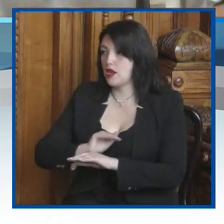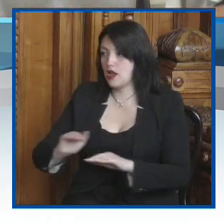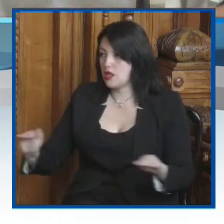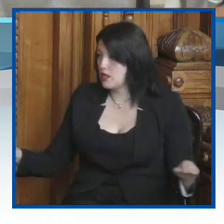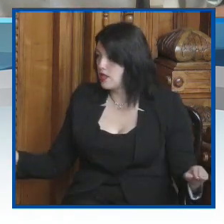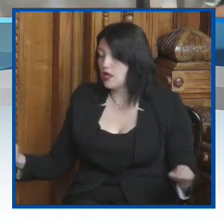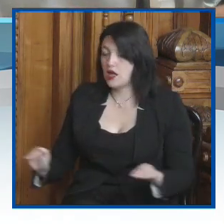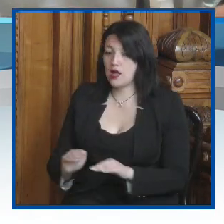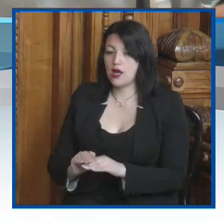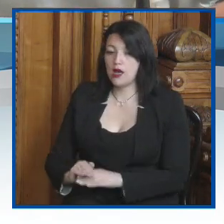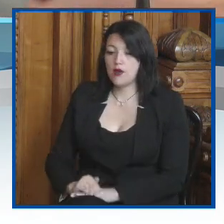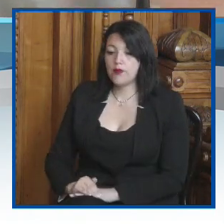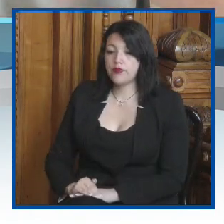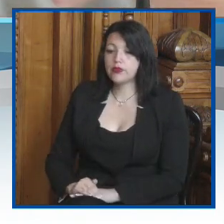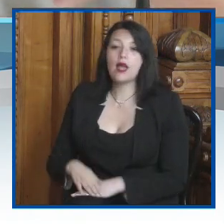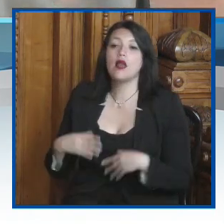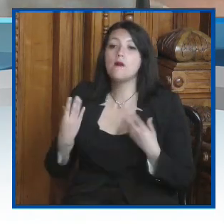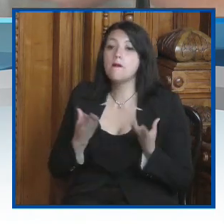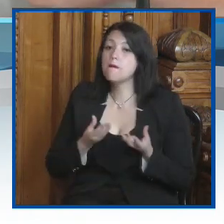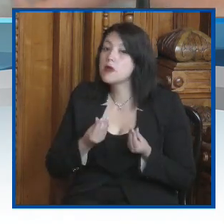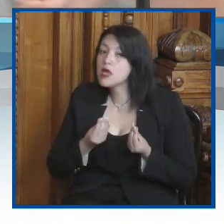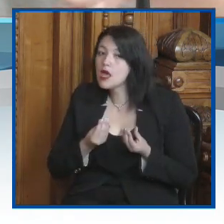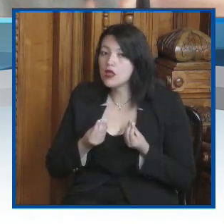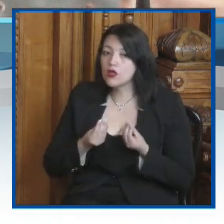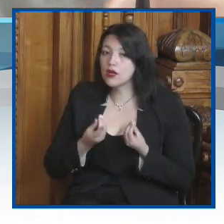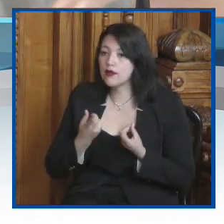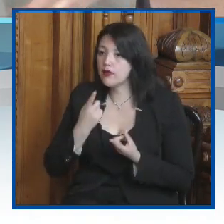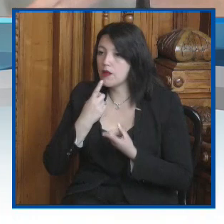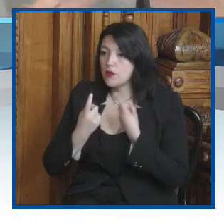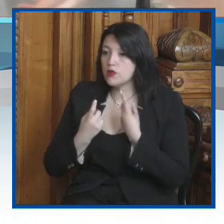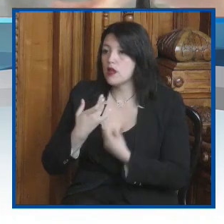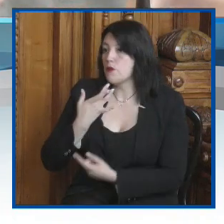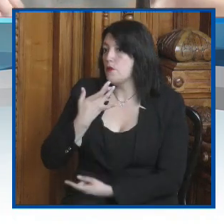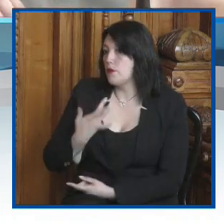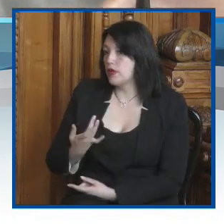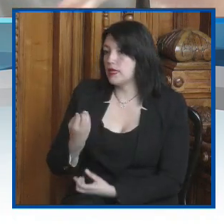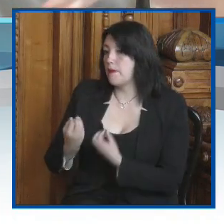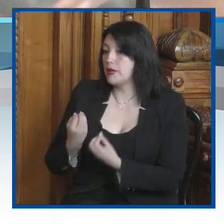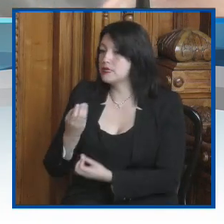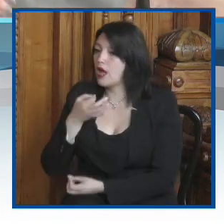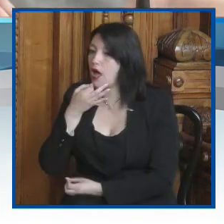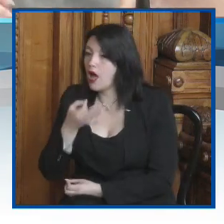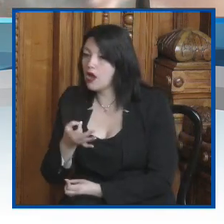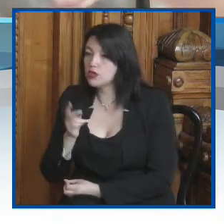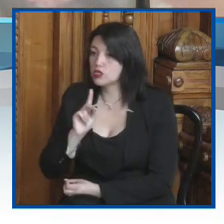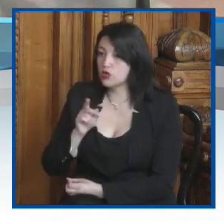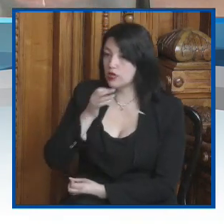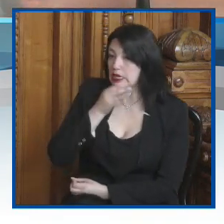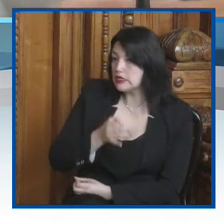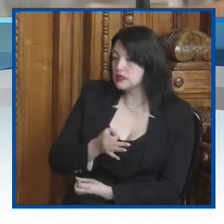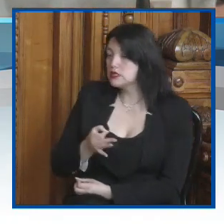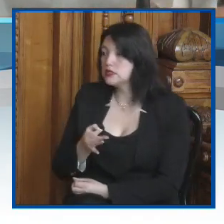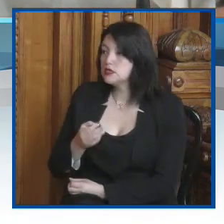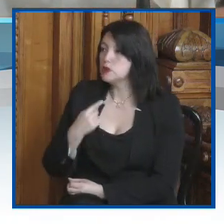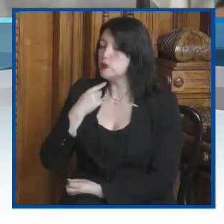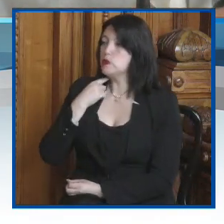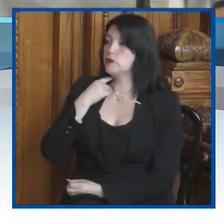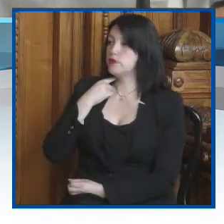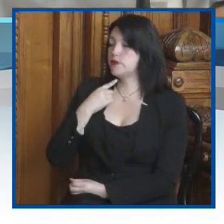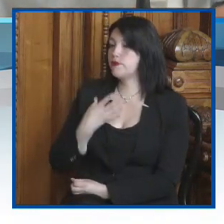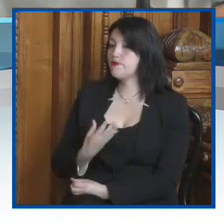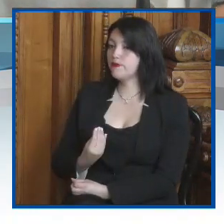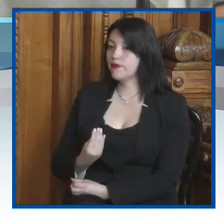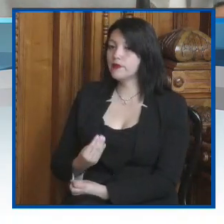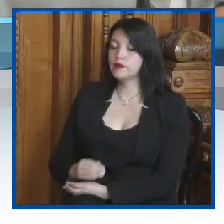durmió toda la noche, el miedo que tiene a qué le van a preguntar, qué le van a decir, por qué, y le puede pasar algo, si va y si dice, si no dice.